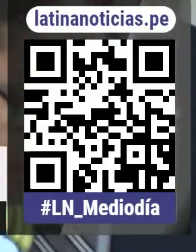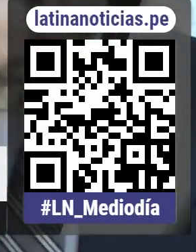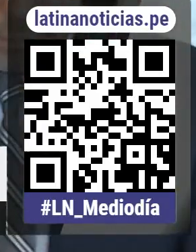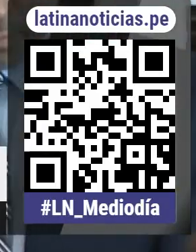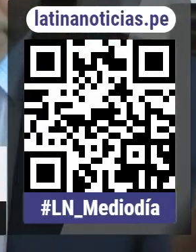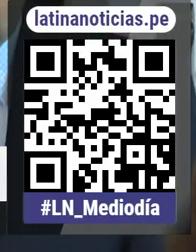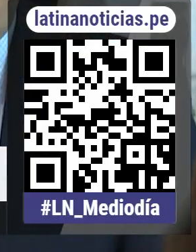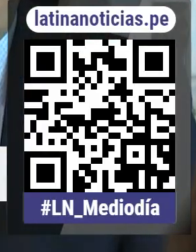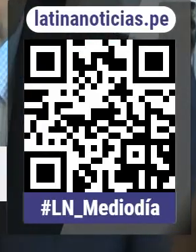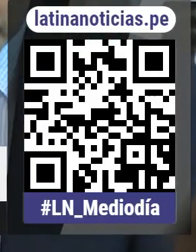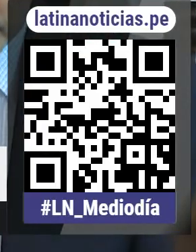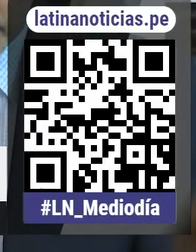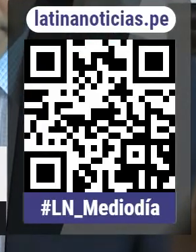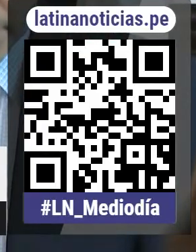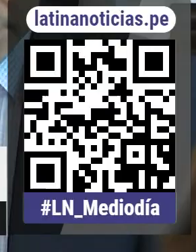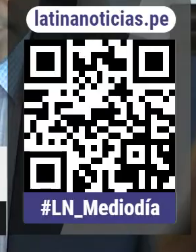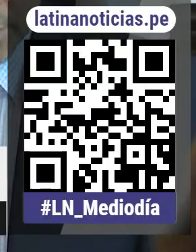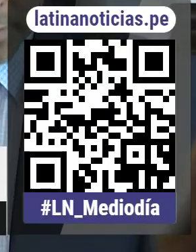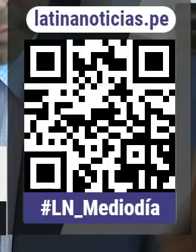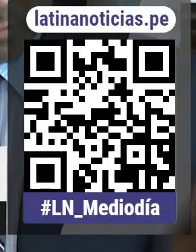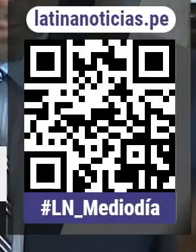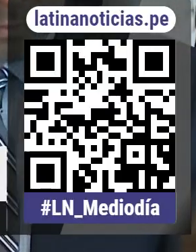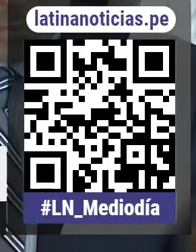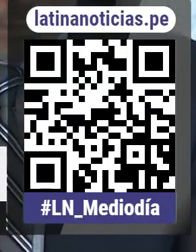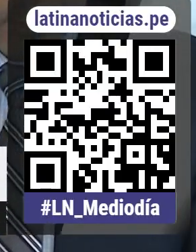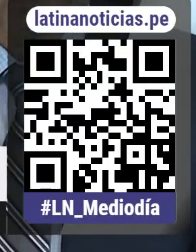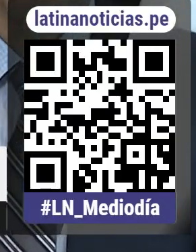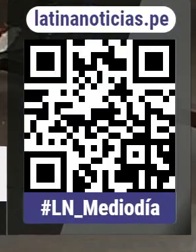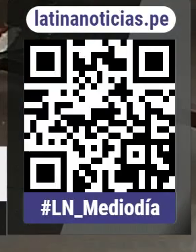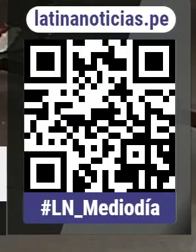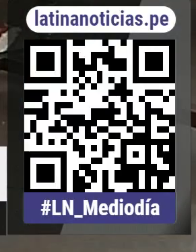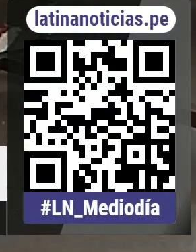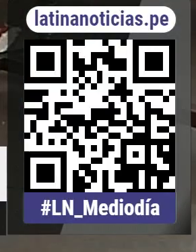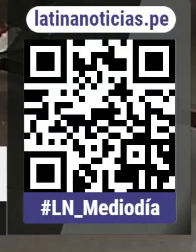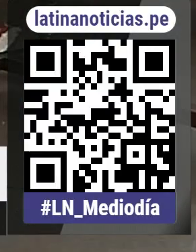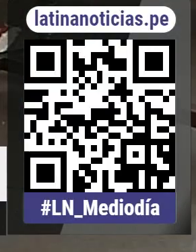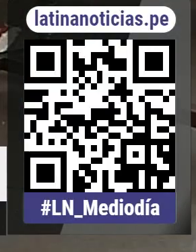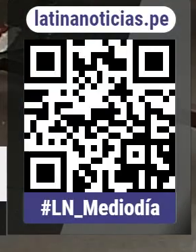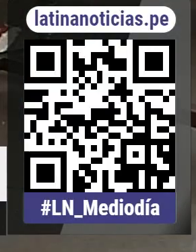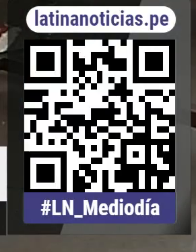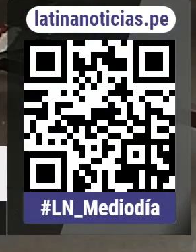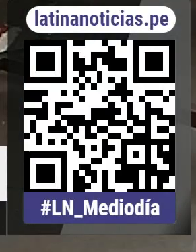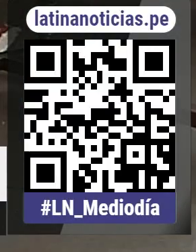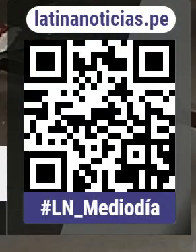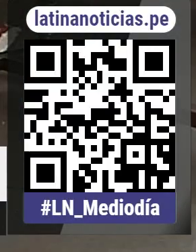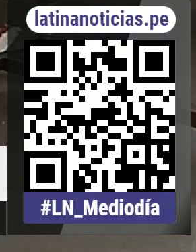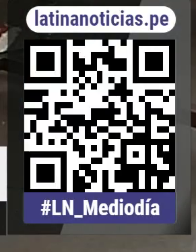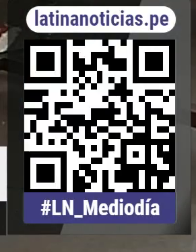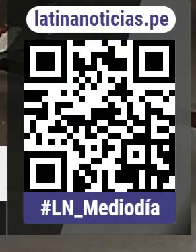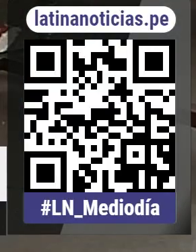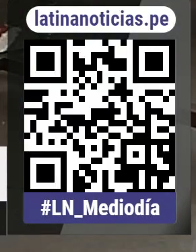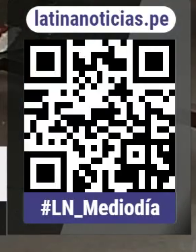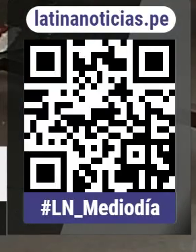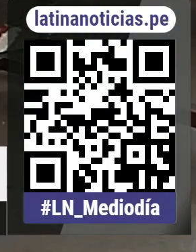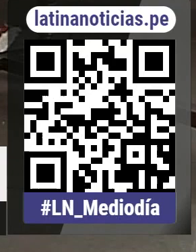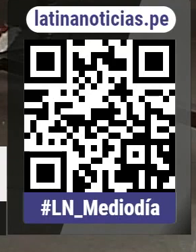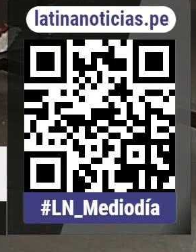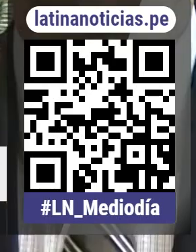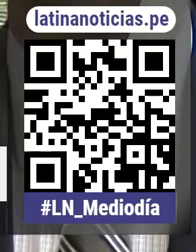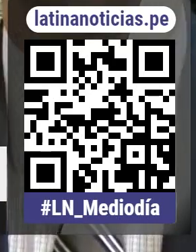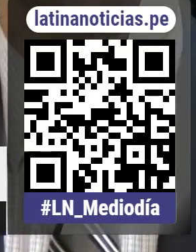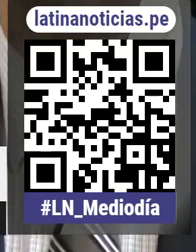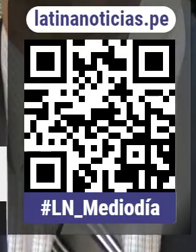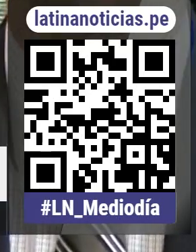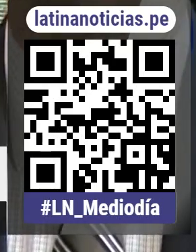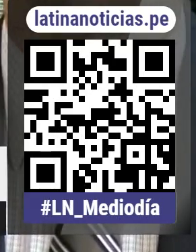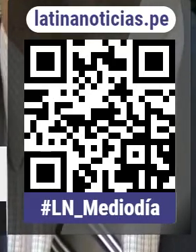diciembre, las protestas de enero, representaron el daño de 3 ciclones Yaku. para ponerlo en términos económicos. Por otro lado, ¿qué ha